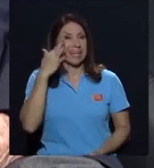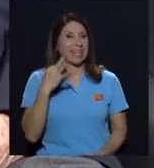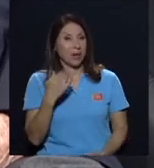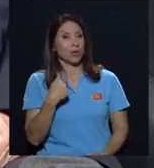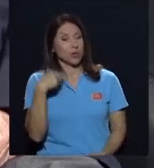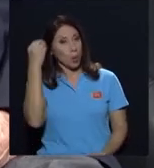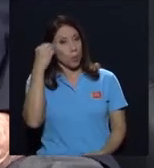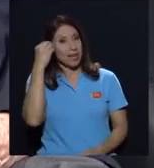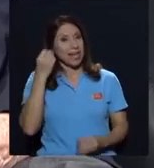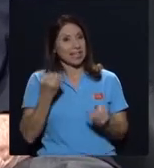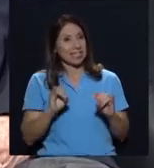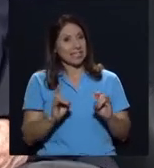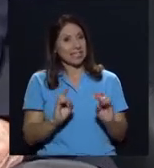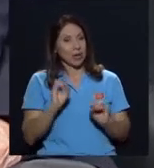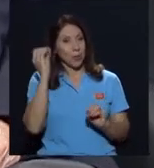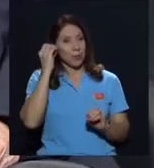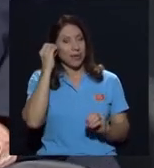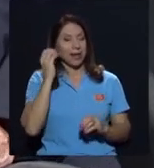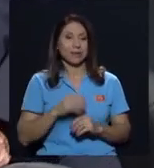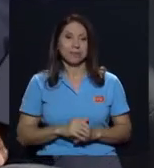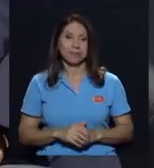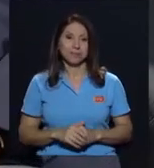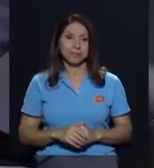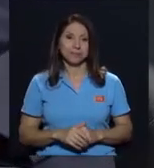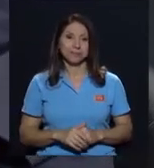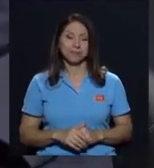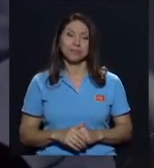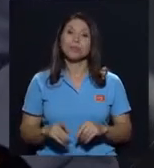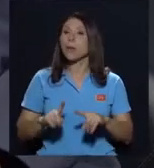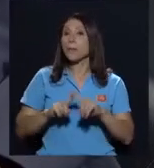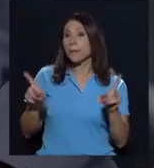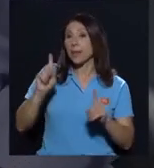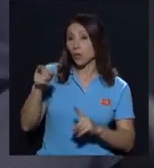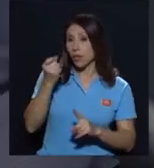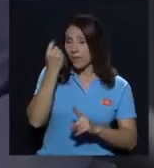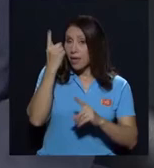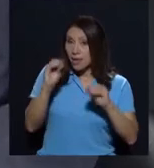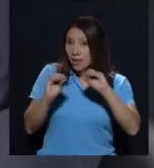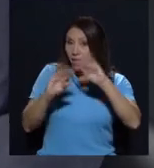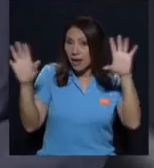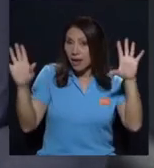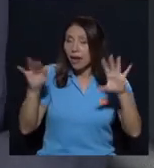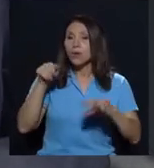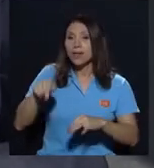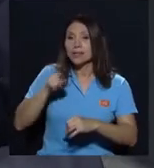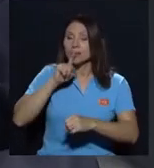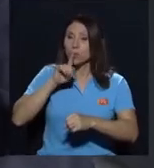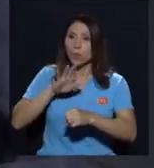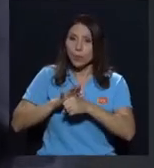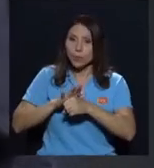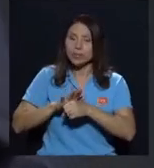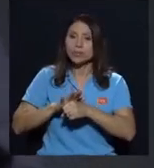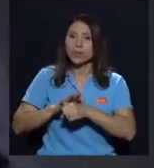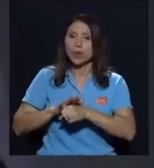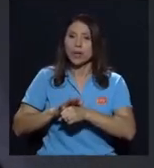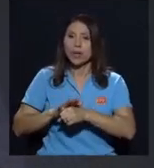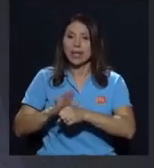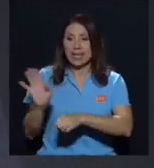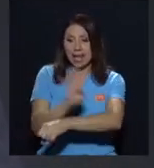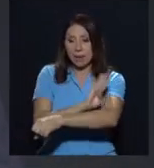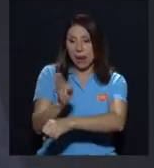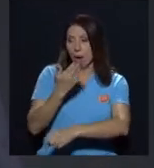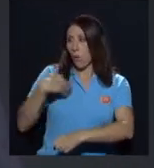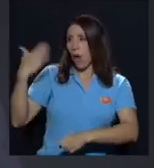no bueno pero pero pero debe quedar claro de que este es un compromiso que el banco no tenía